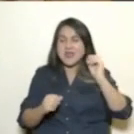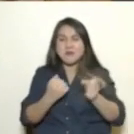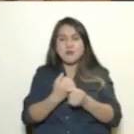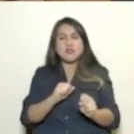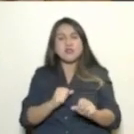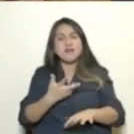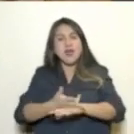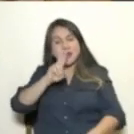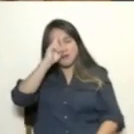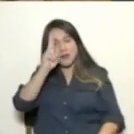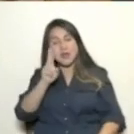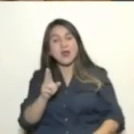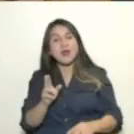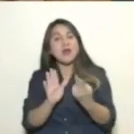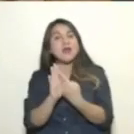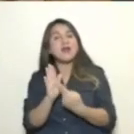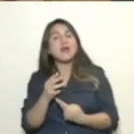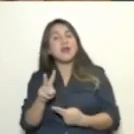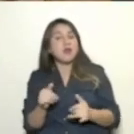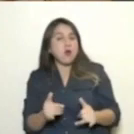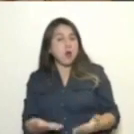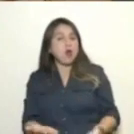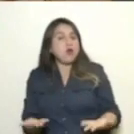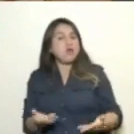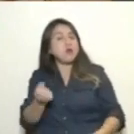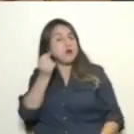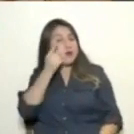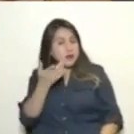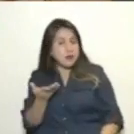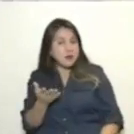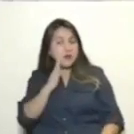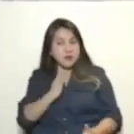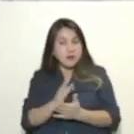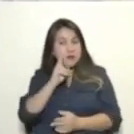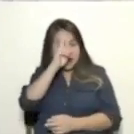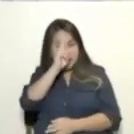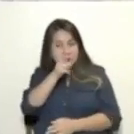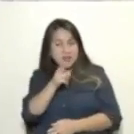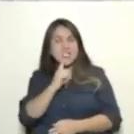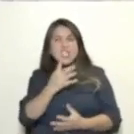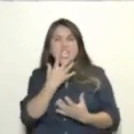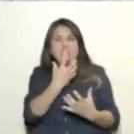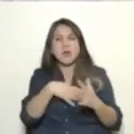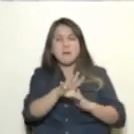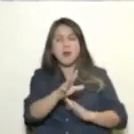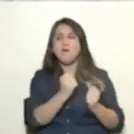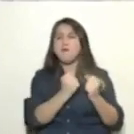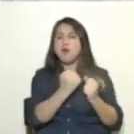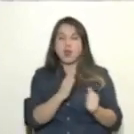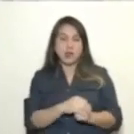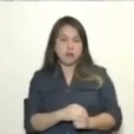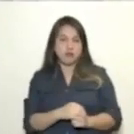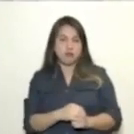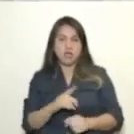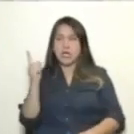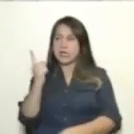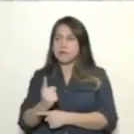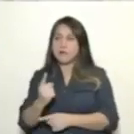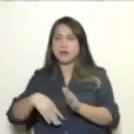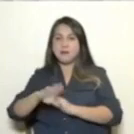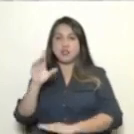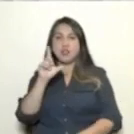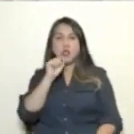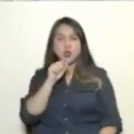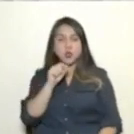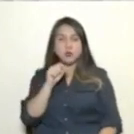que respetar las reglas del juego. Sin las reglas del juego, ¿cómo nos entendemos? ¿No? ¿El que grita más fuerte? ¿El que manda los mayores